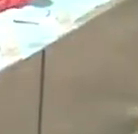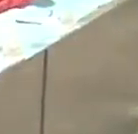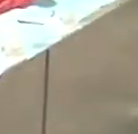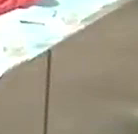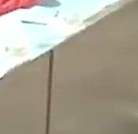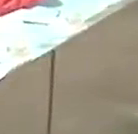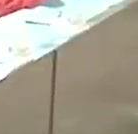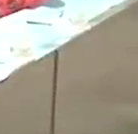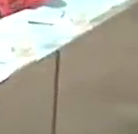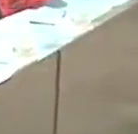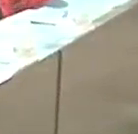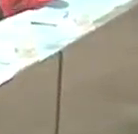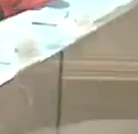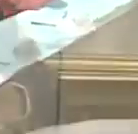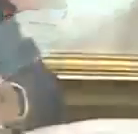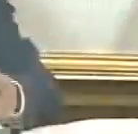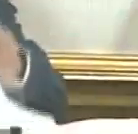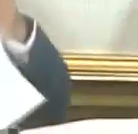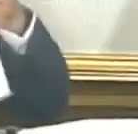En consideración,